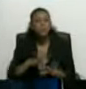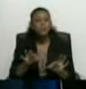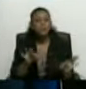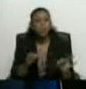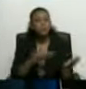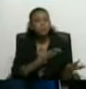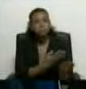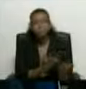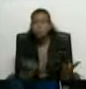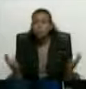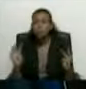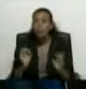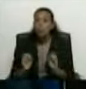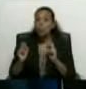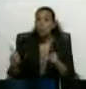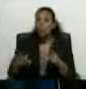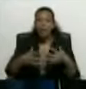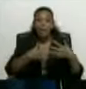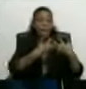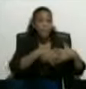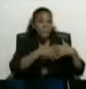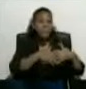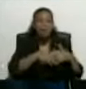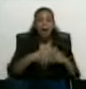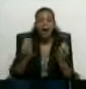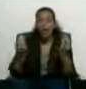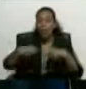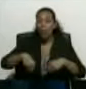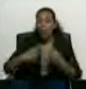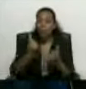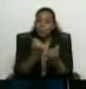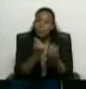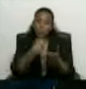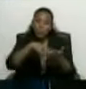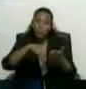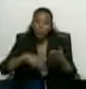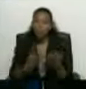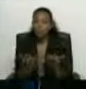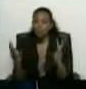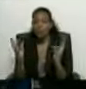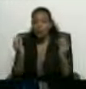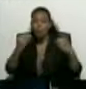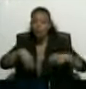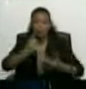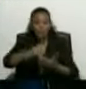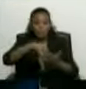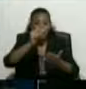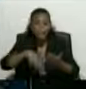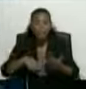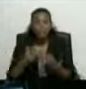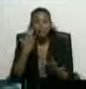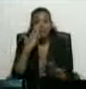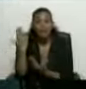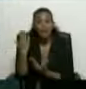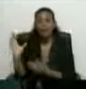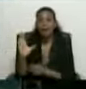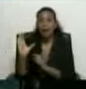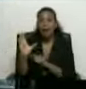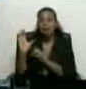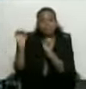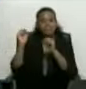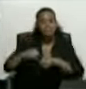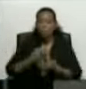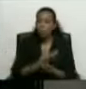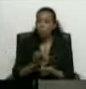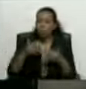brindaron diversas oportunidades de negocios, rueda de negocios, esto también para Caracas y todo lo